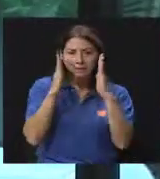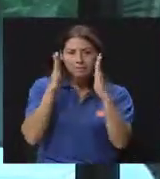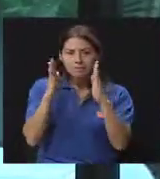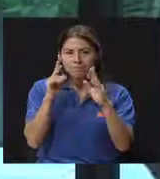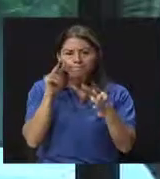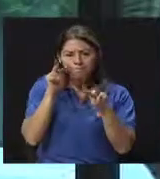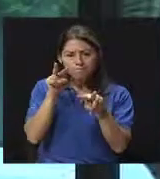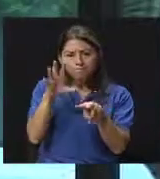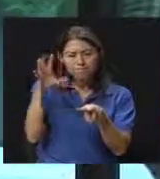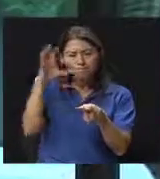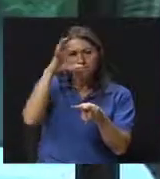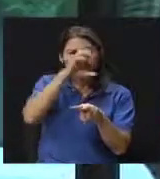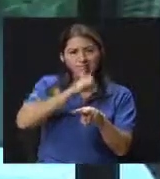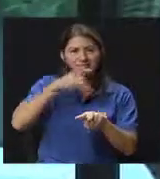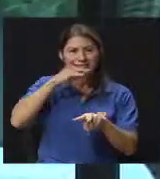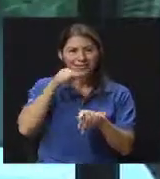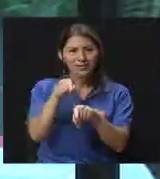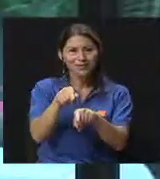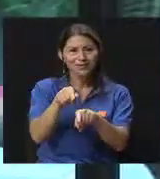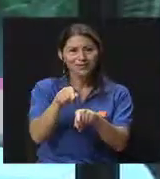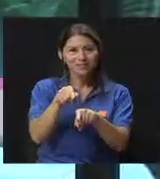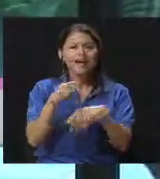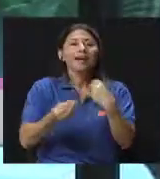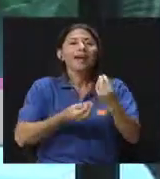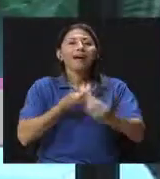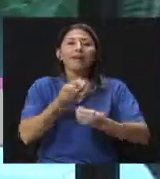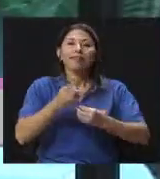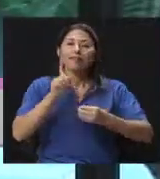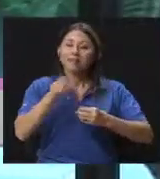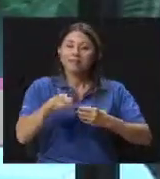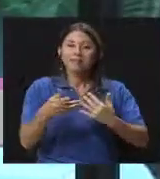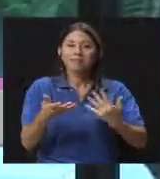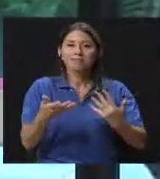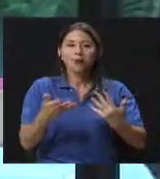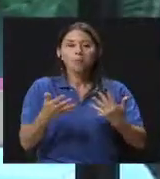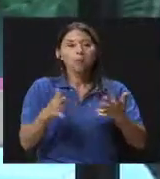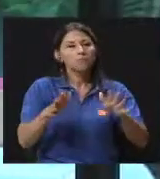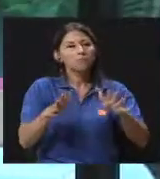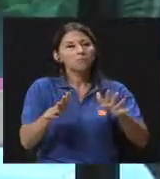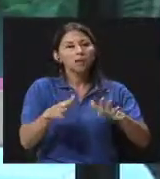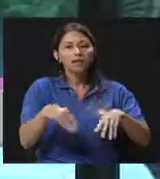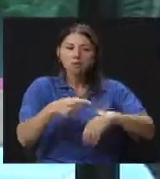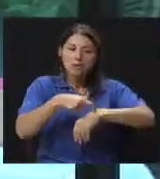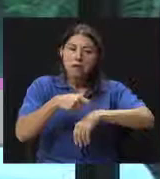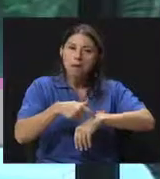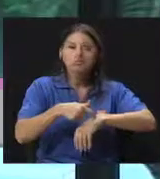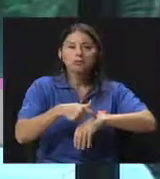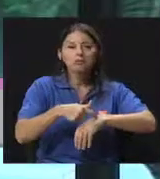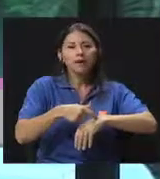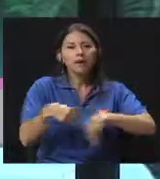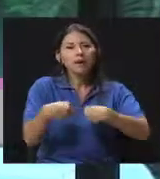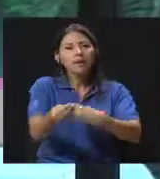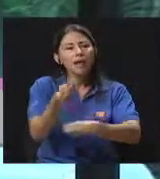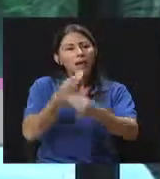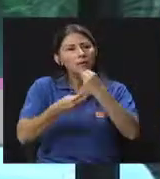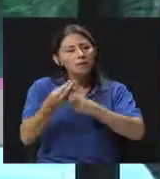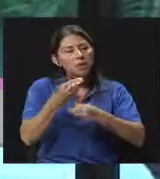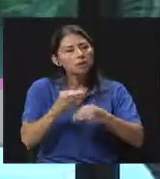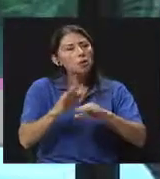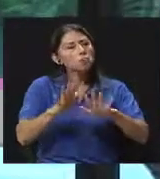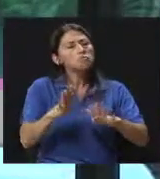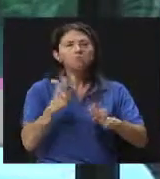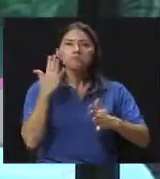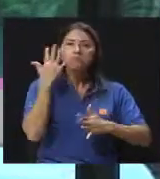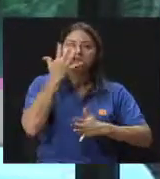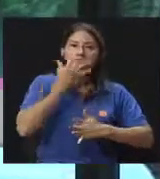señales de los niños, y eso es brindarles un espacio agradable de alimentación, no obligarlos a comer,